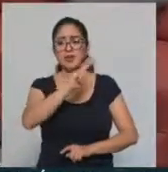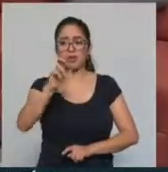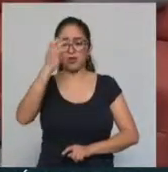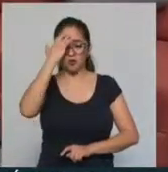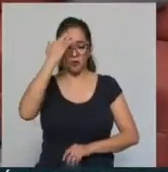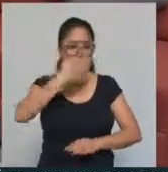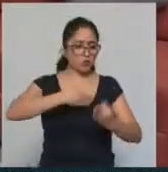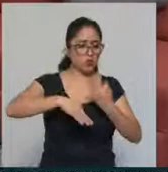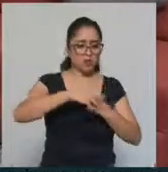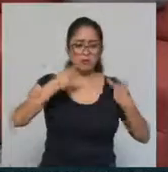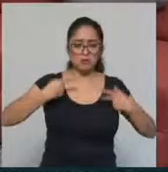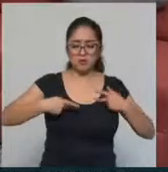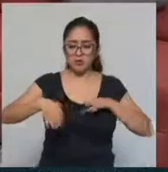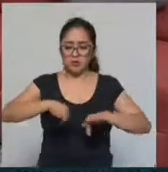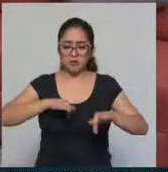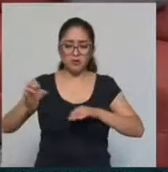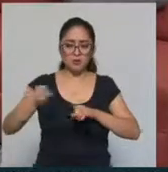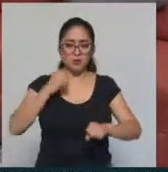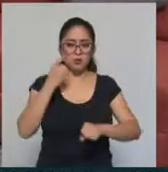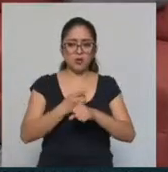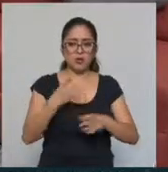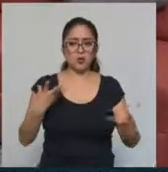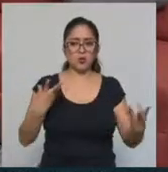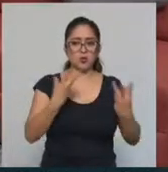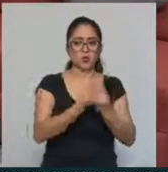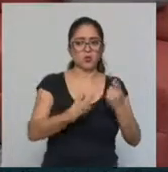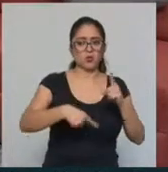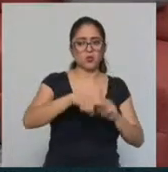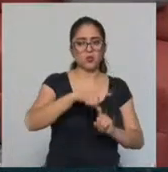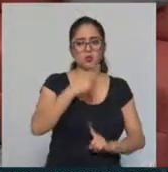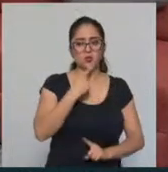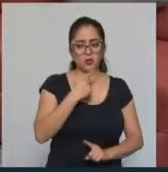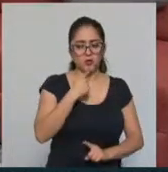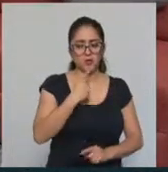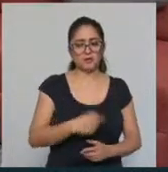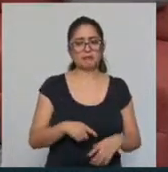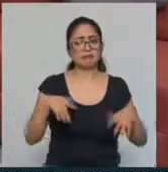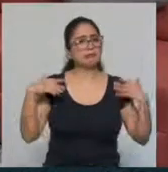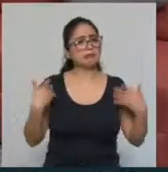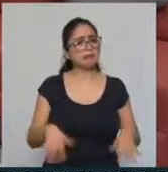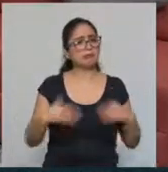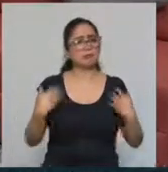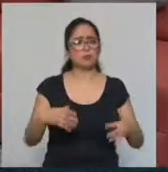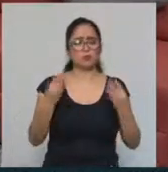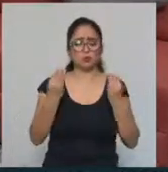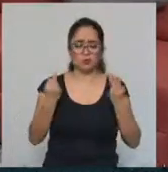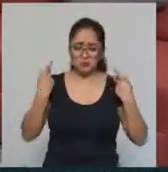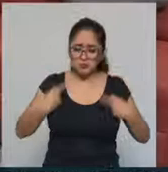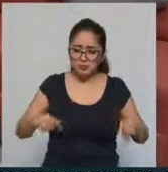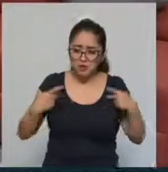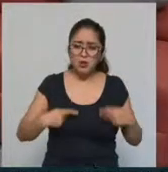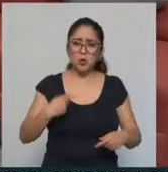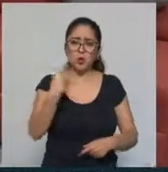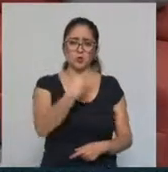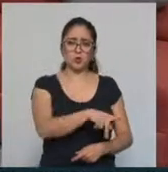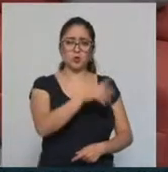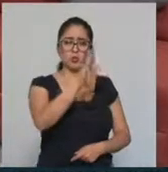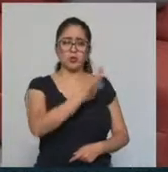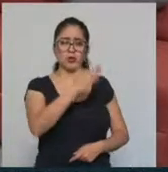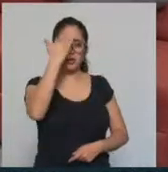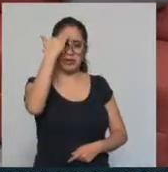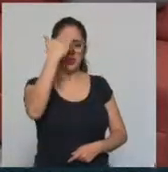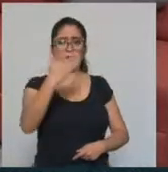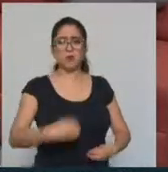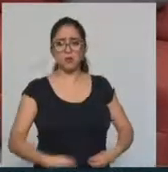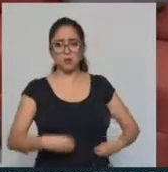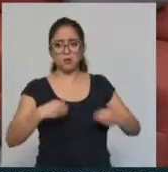todos los voluntarios que conformamos la institución. Que como bien lo decimos, son muchas personas que dedican su vida precisamente por